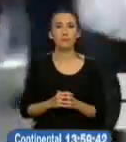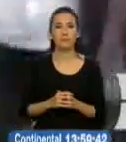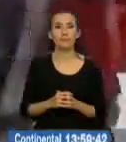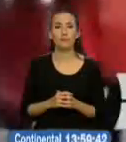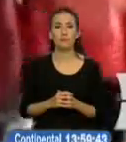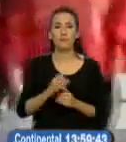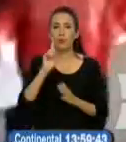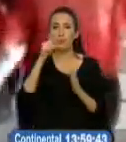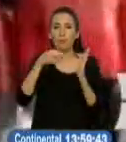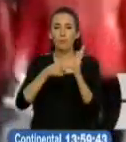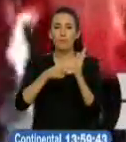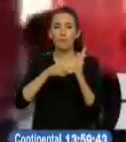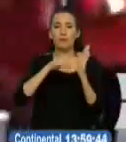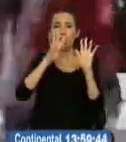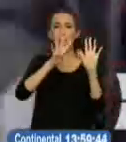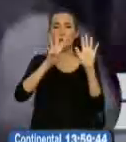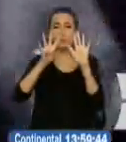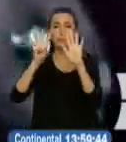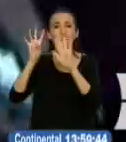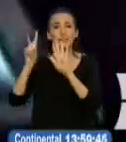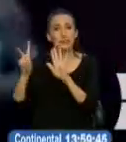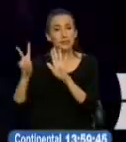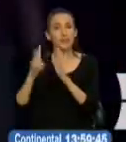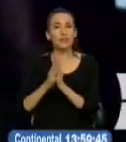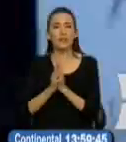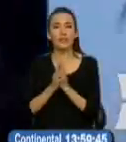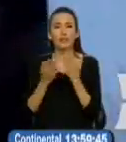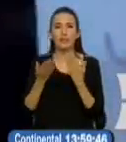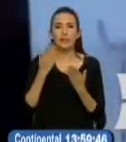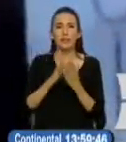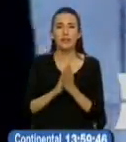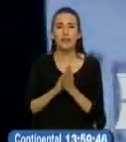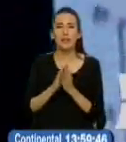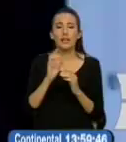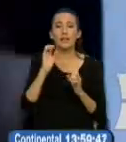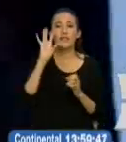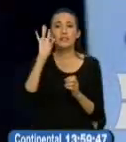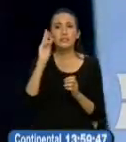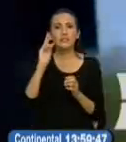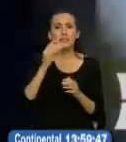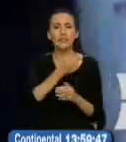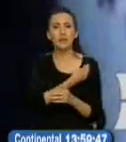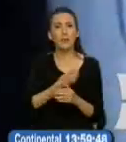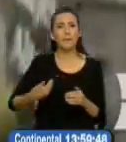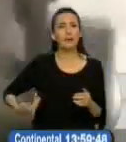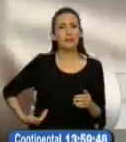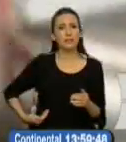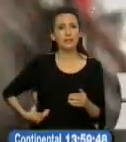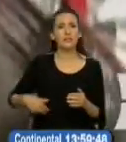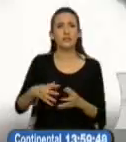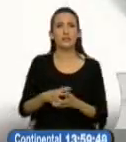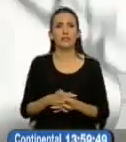Entre 1997 y 2006, los ecuatorianos fuimos gobernados por 7 mandatarios y 2 triunviratos.